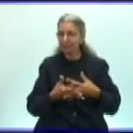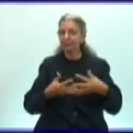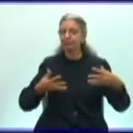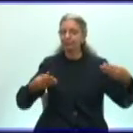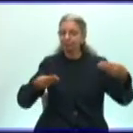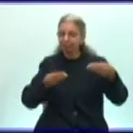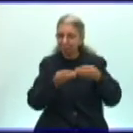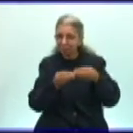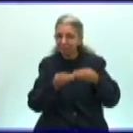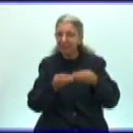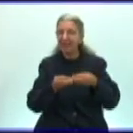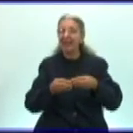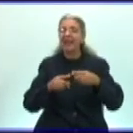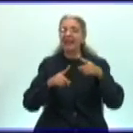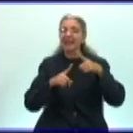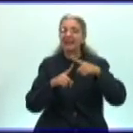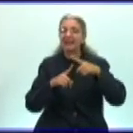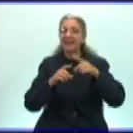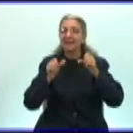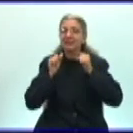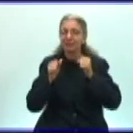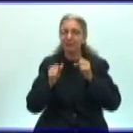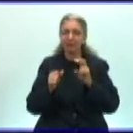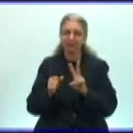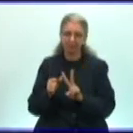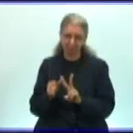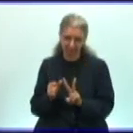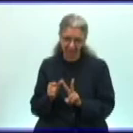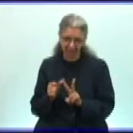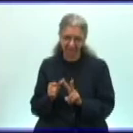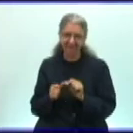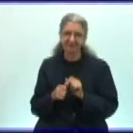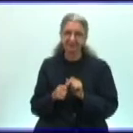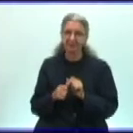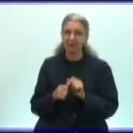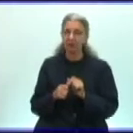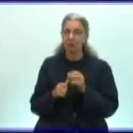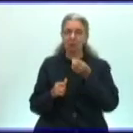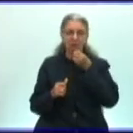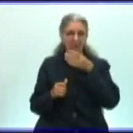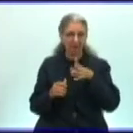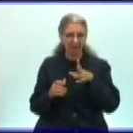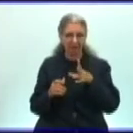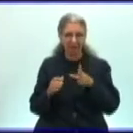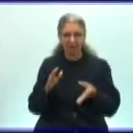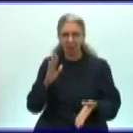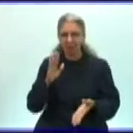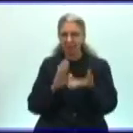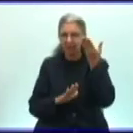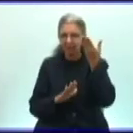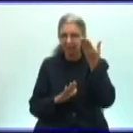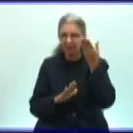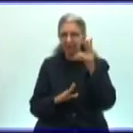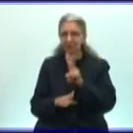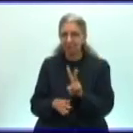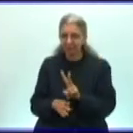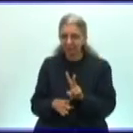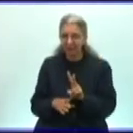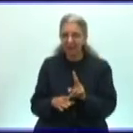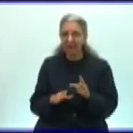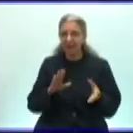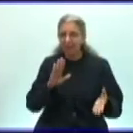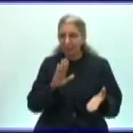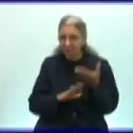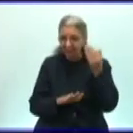entre la tensión y el voltaje. Recuerden, cualquier aumento de voltaje aumenta la intensidad.